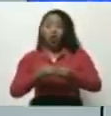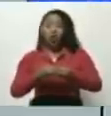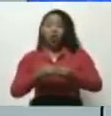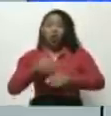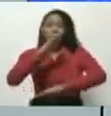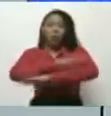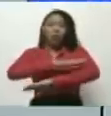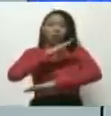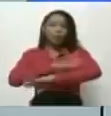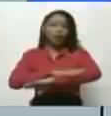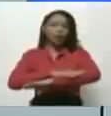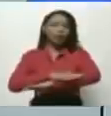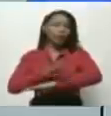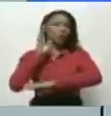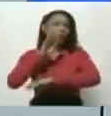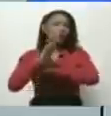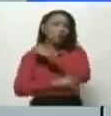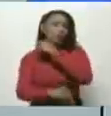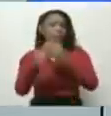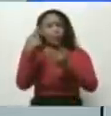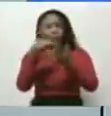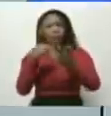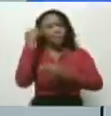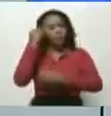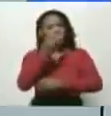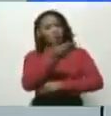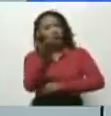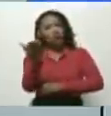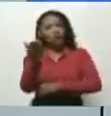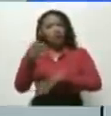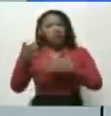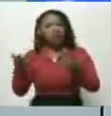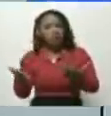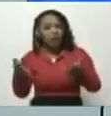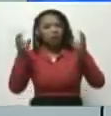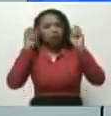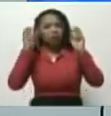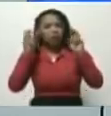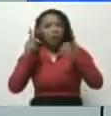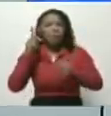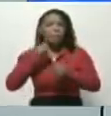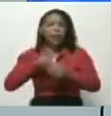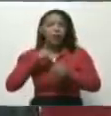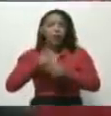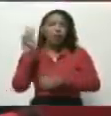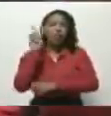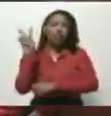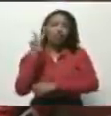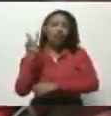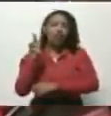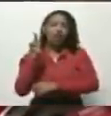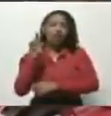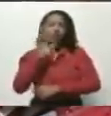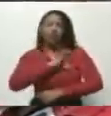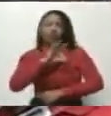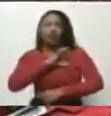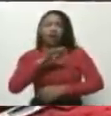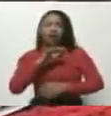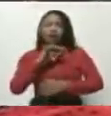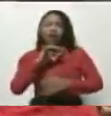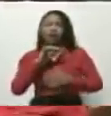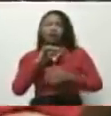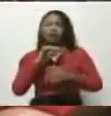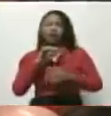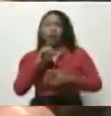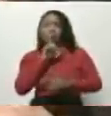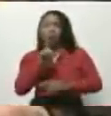conductas irracionales, etcétera. Piensen ustedes en el caso de Petróleos de Venezuela, Sociedad Anónima. Parece que